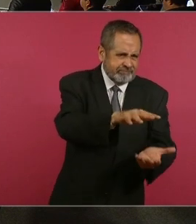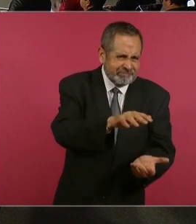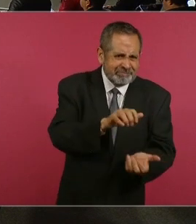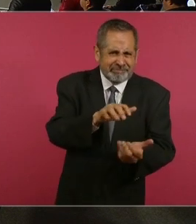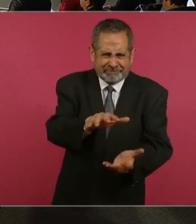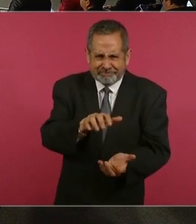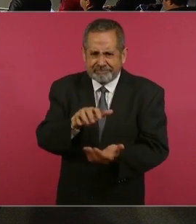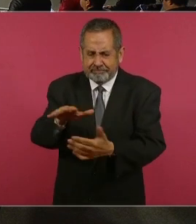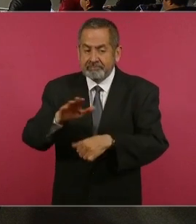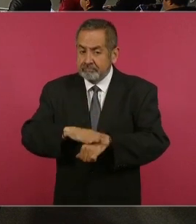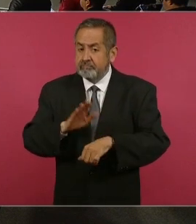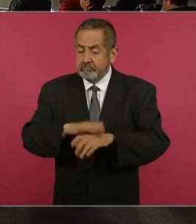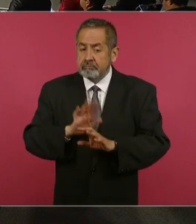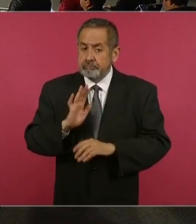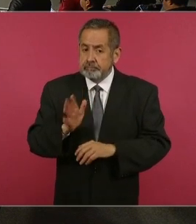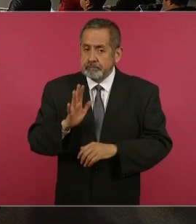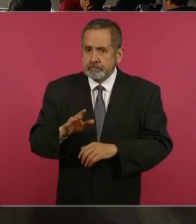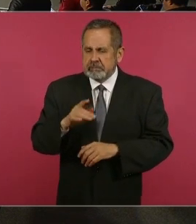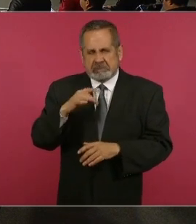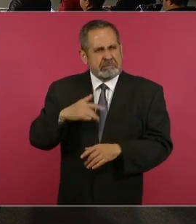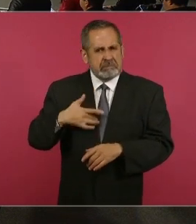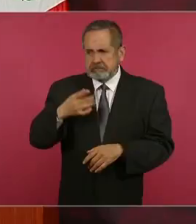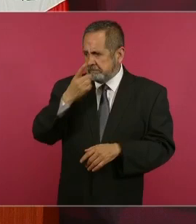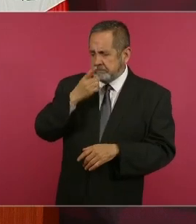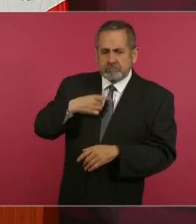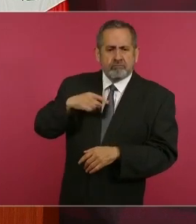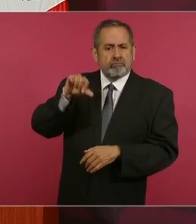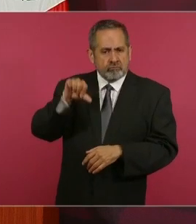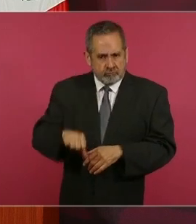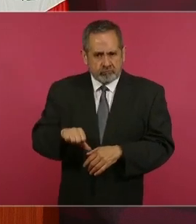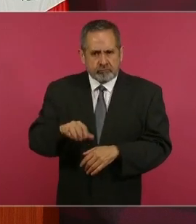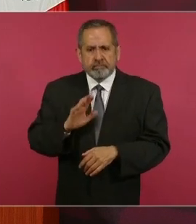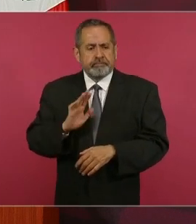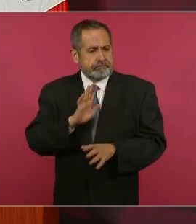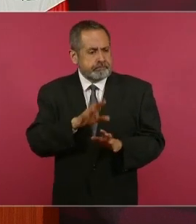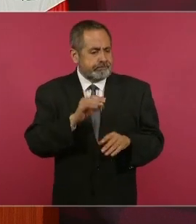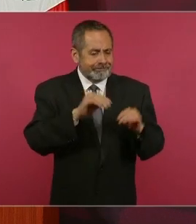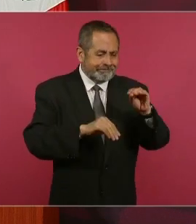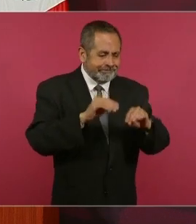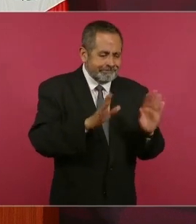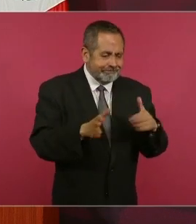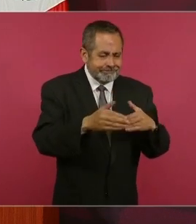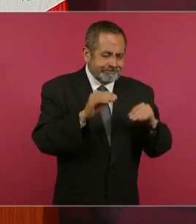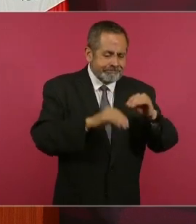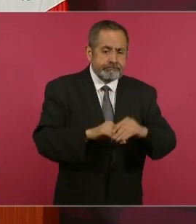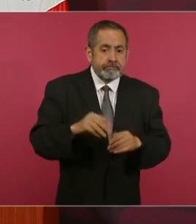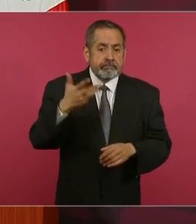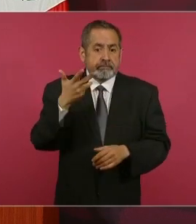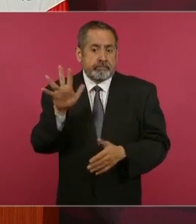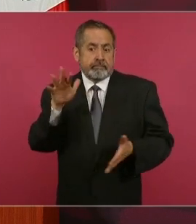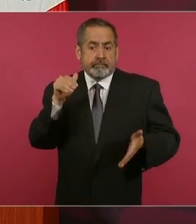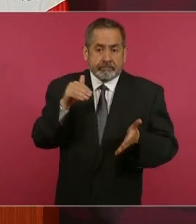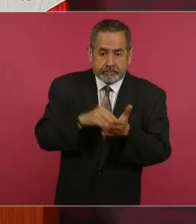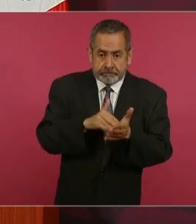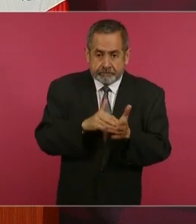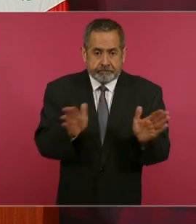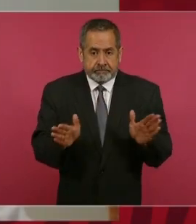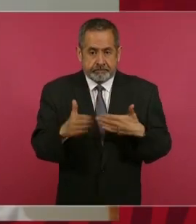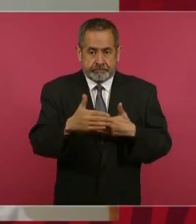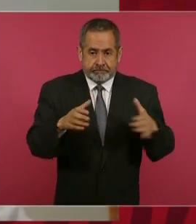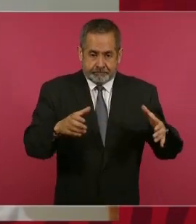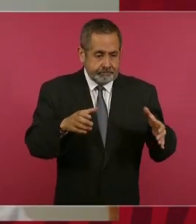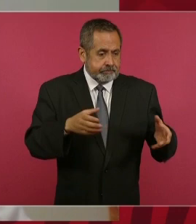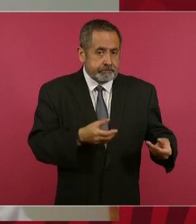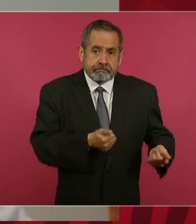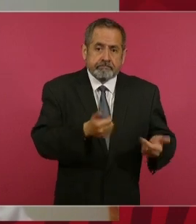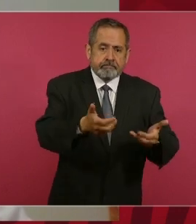Tengo entendido de que hoy iban a terminar ya de empacar 10,000 despensas en